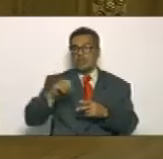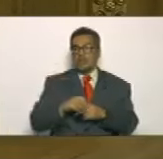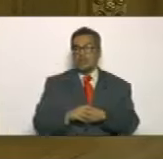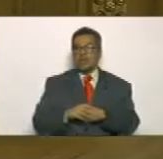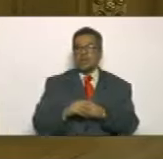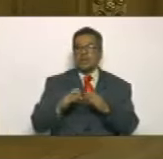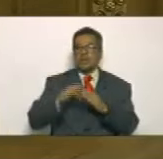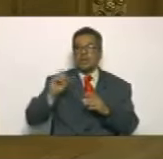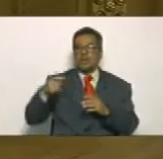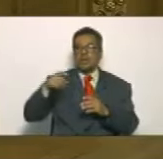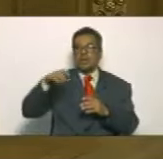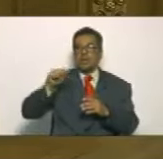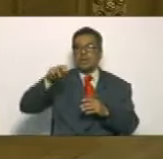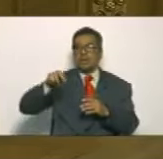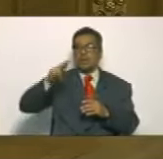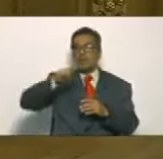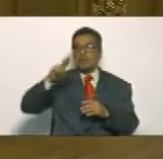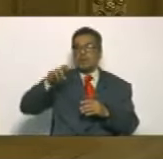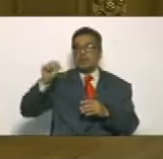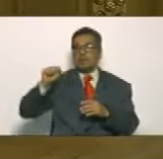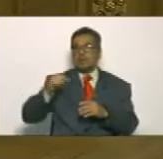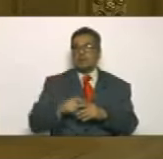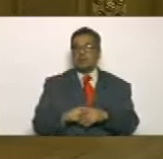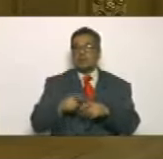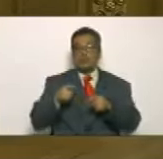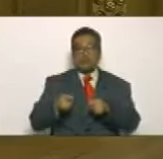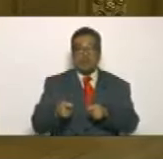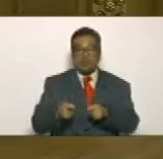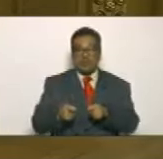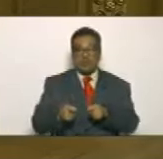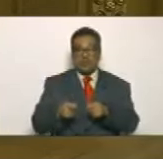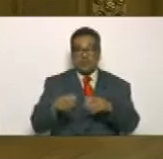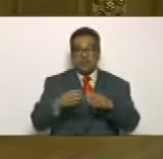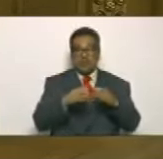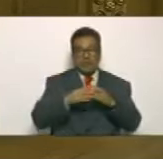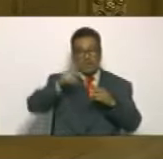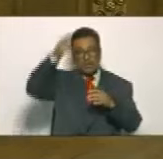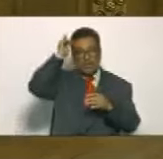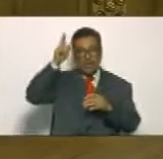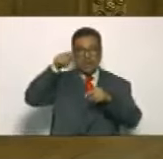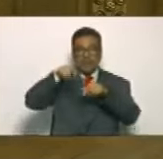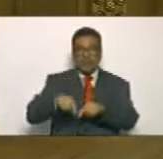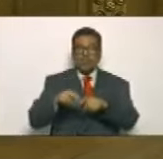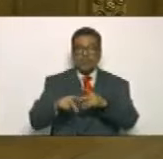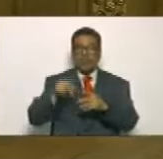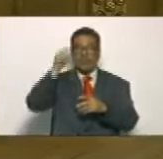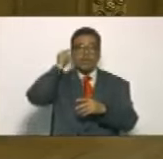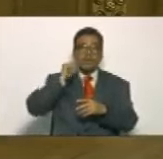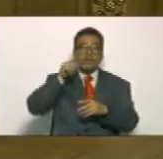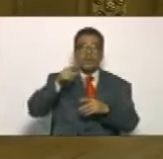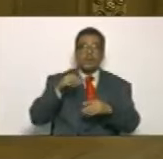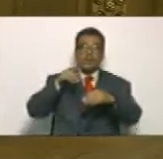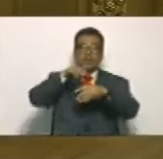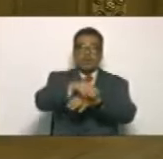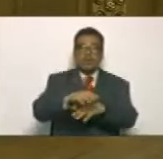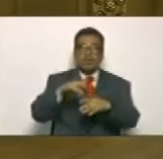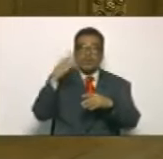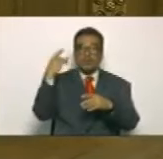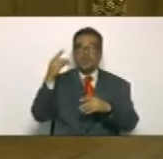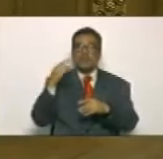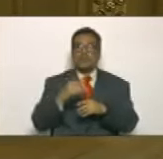en Gamarra, en el intento del ejército peruano, después de libertado por el propio mariscal de Ayacucho, invadir